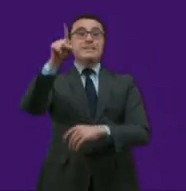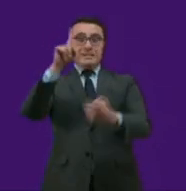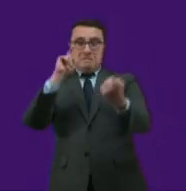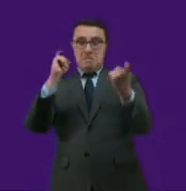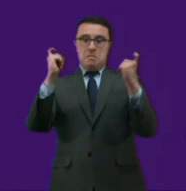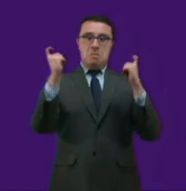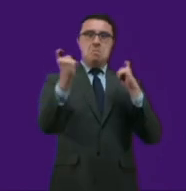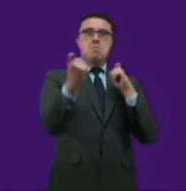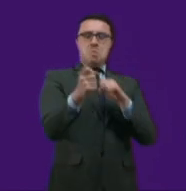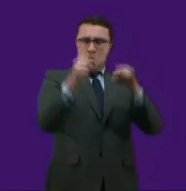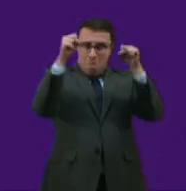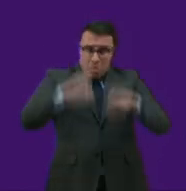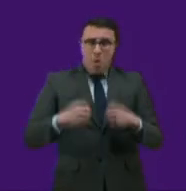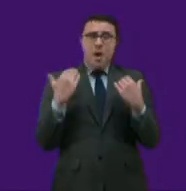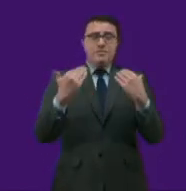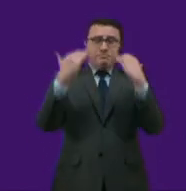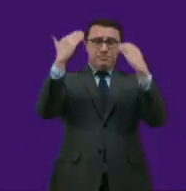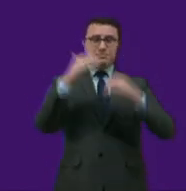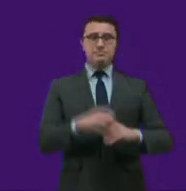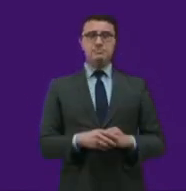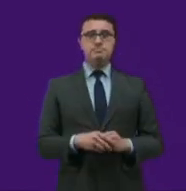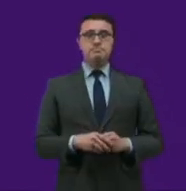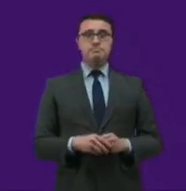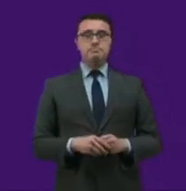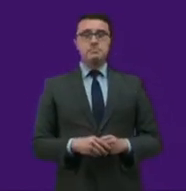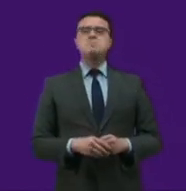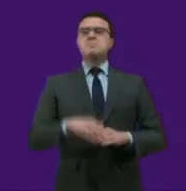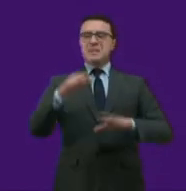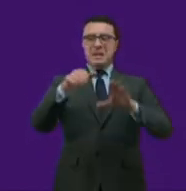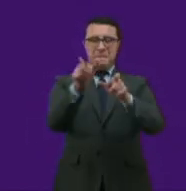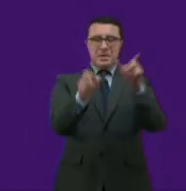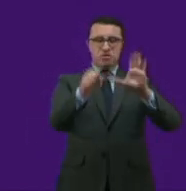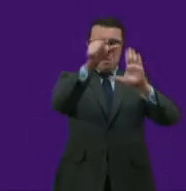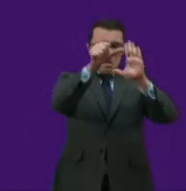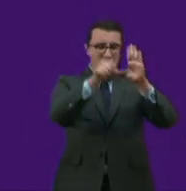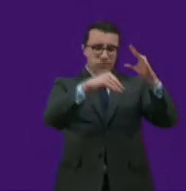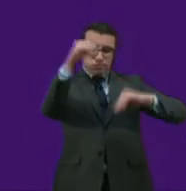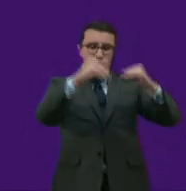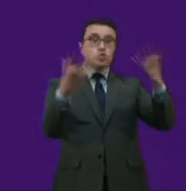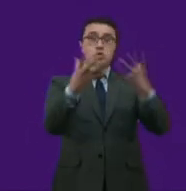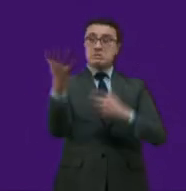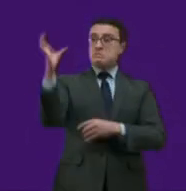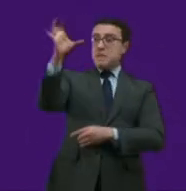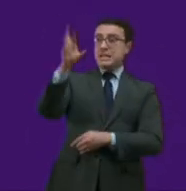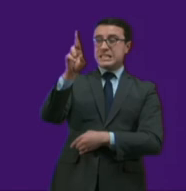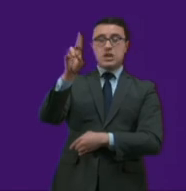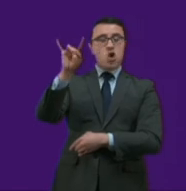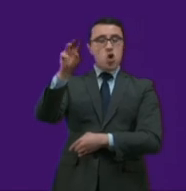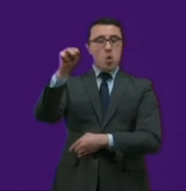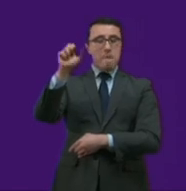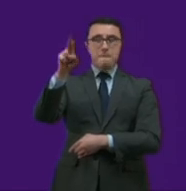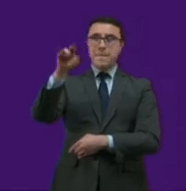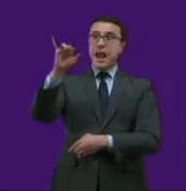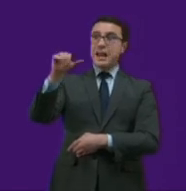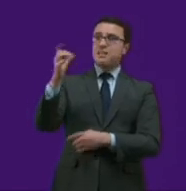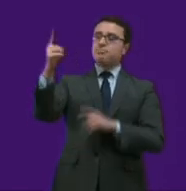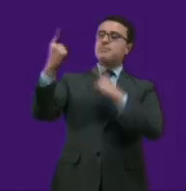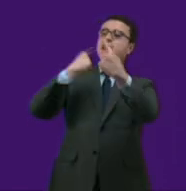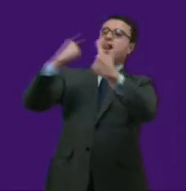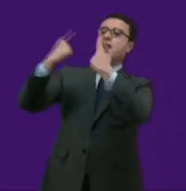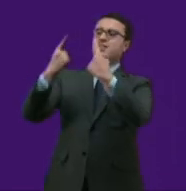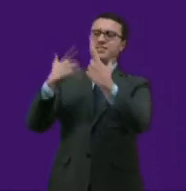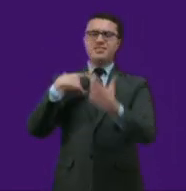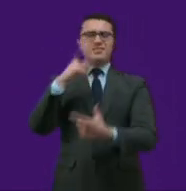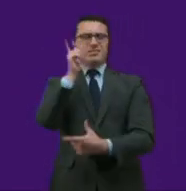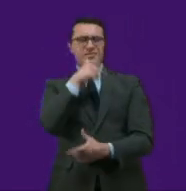Colombia. Y como dices, Javier, nosotros algunas veces tenemos que hablar con programadores en Rumania, que es tristísimo, porque pues aquí somos más emprendedores,